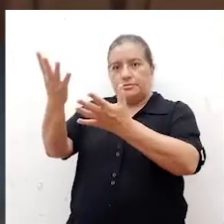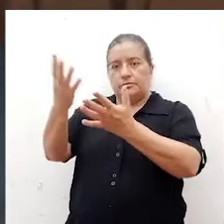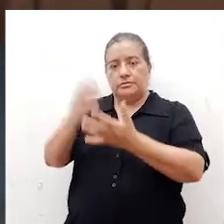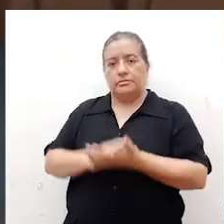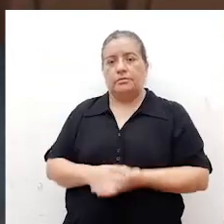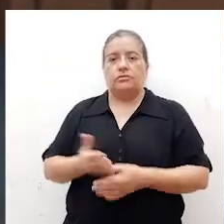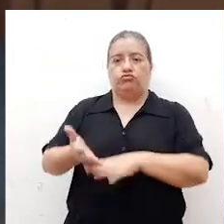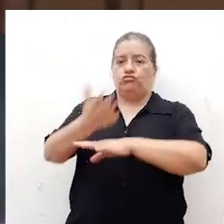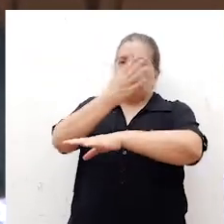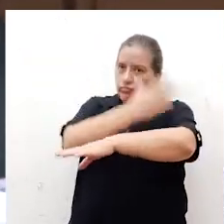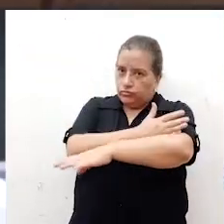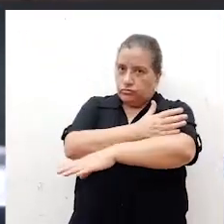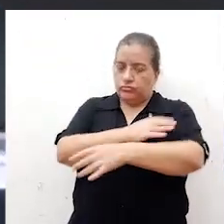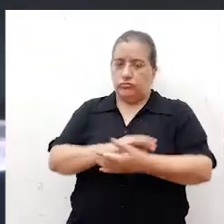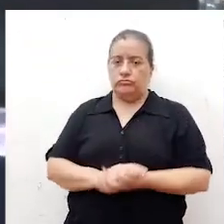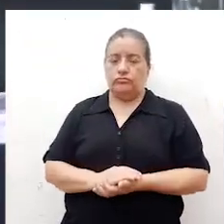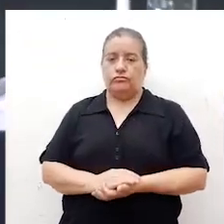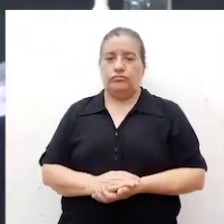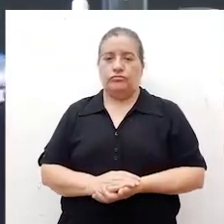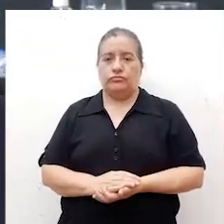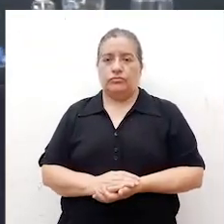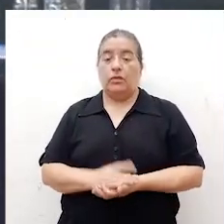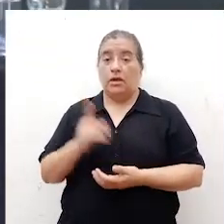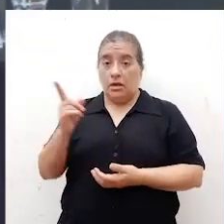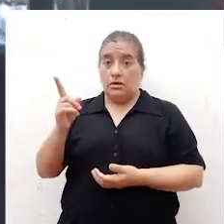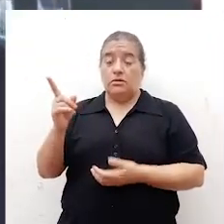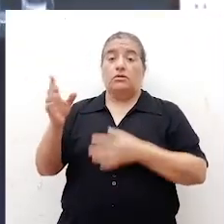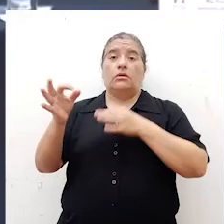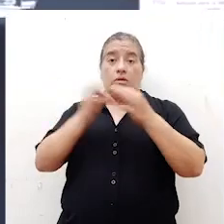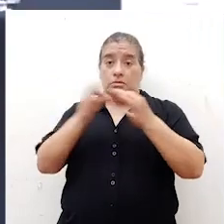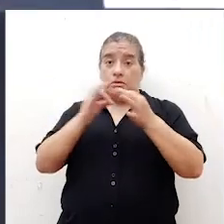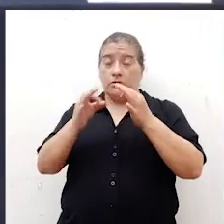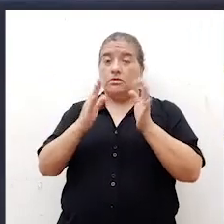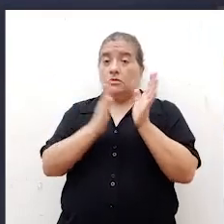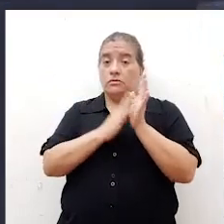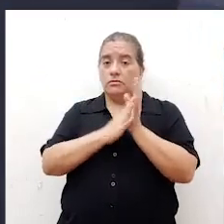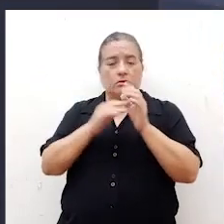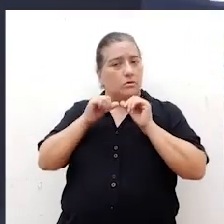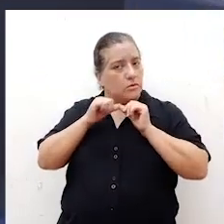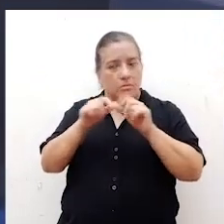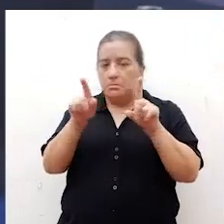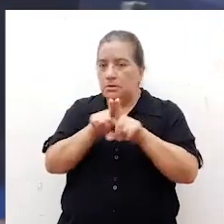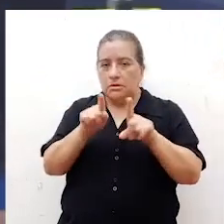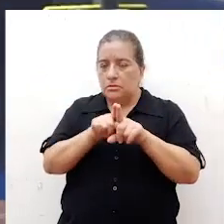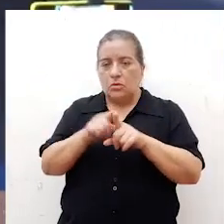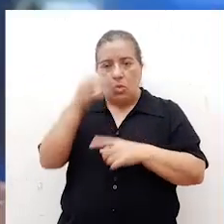y sus respectivas familias el próximo sea un año mejor. Gracias por estar ahí.